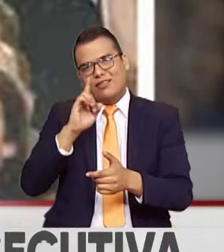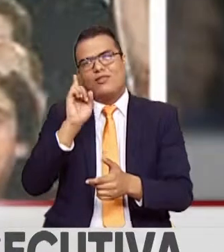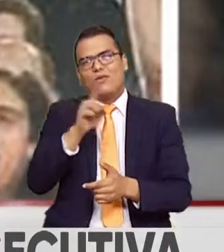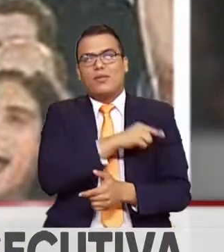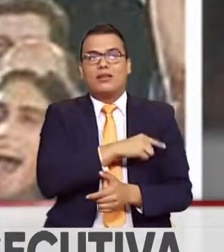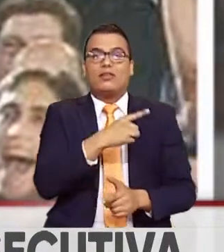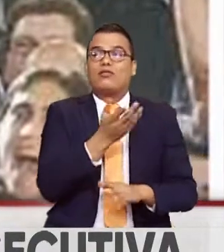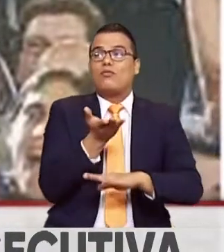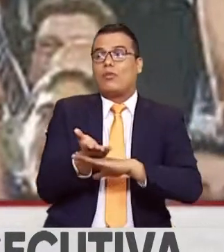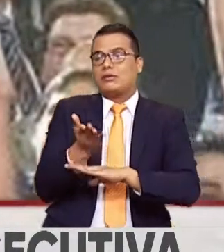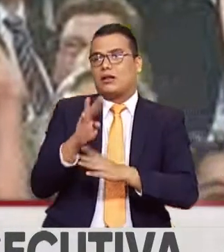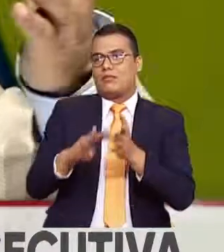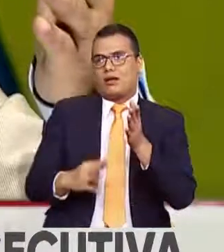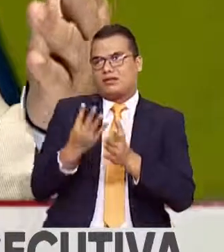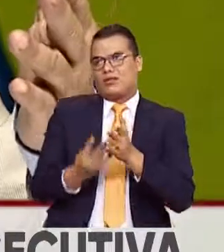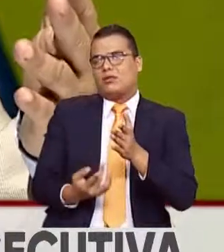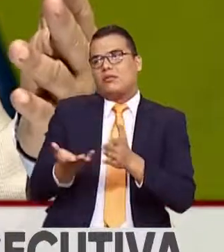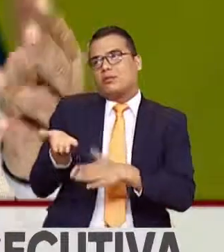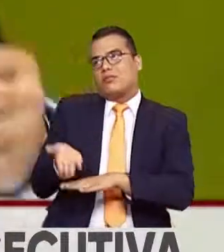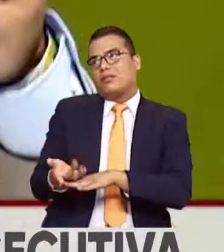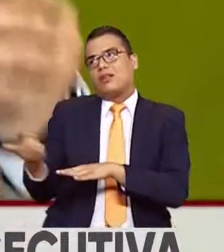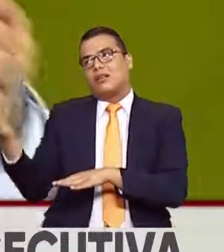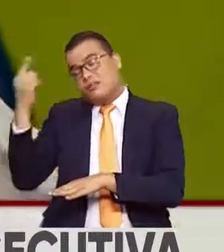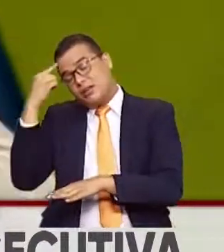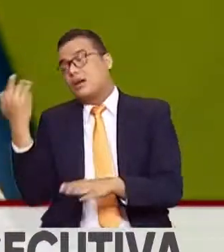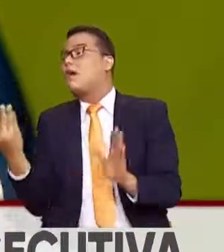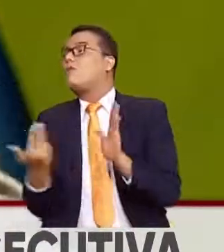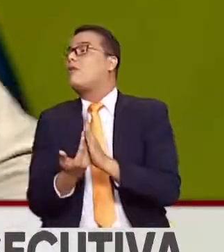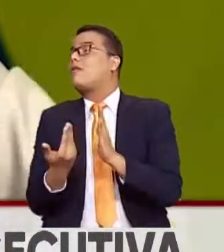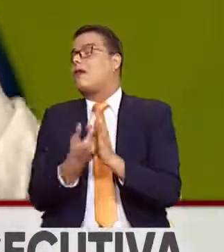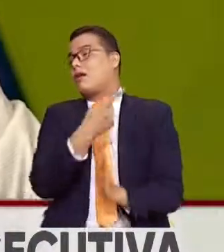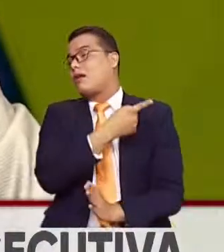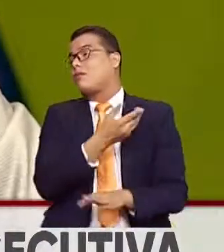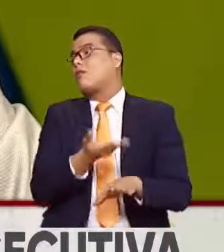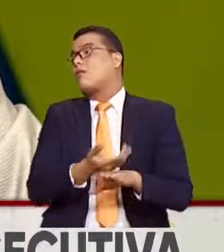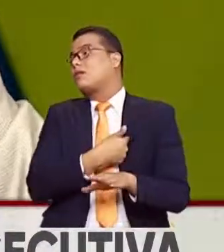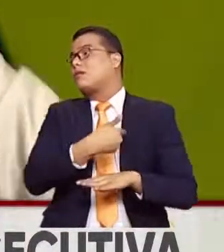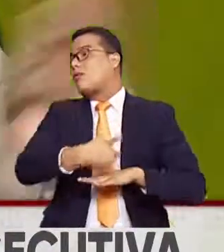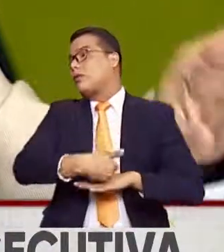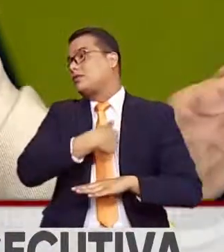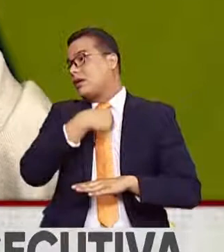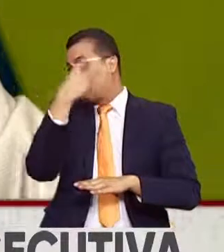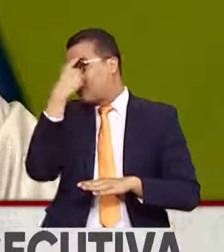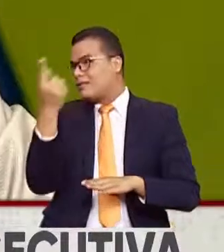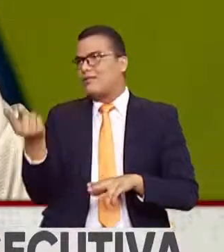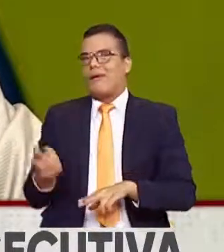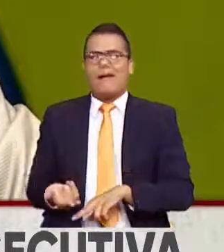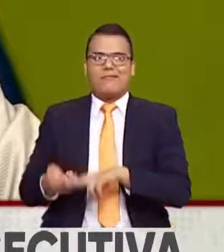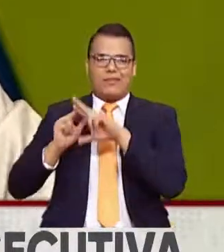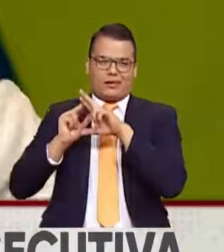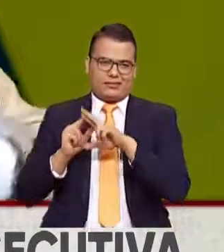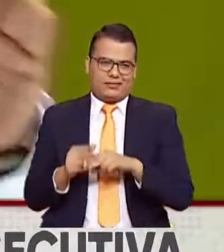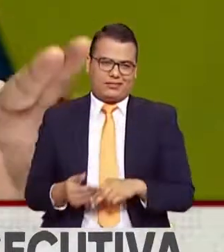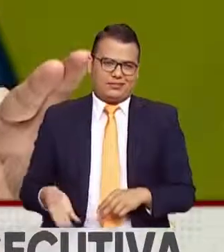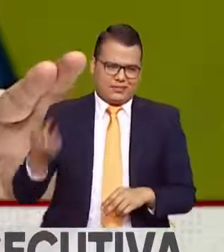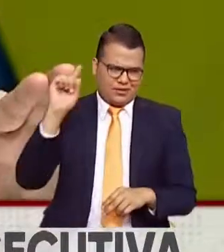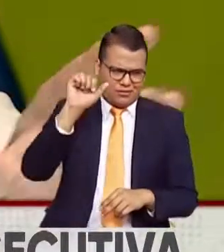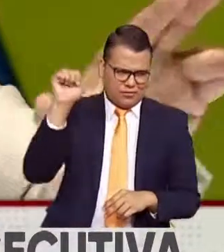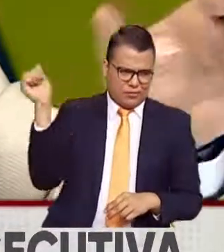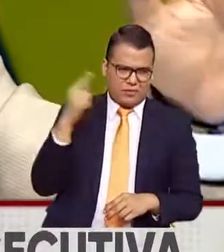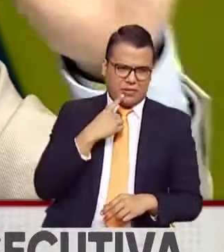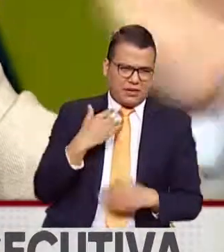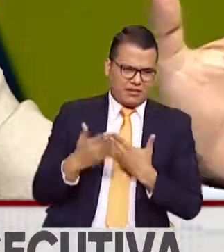factibles pensábamos que podían ser factibles ronaldinho beckham y thierry henry thierry henrry ya nos había dicho que no